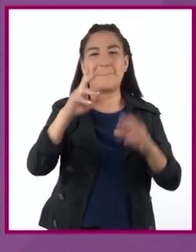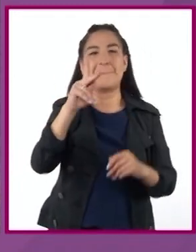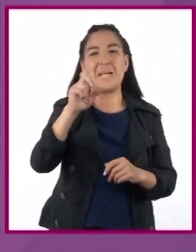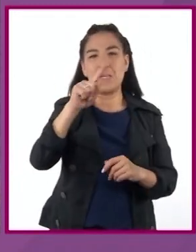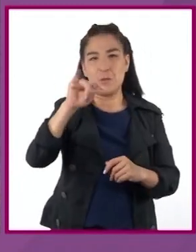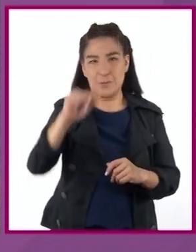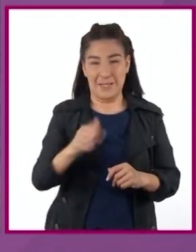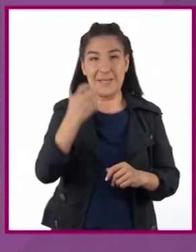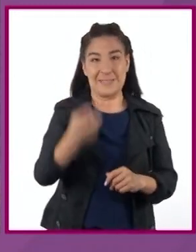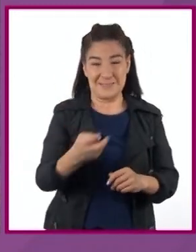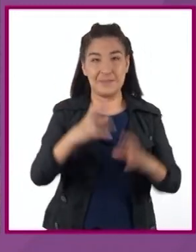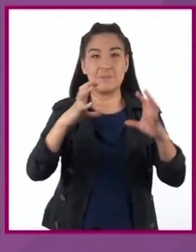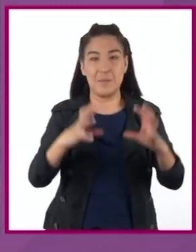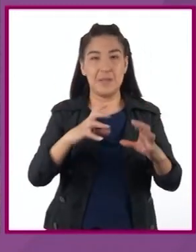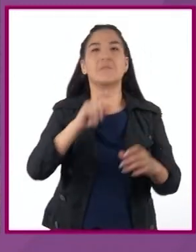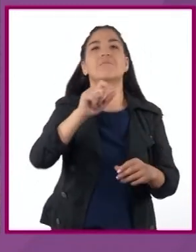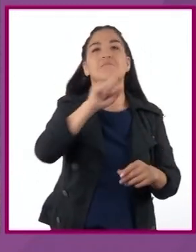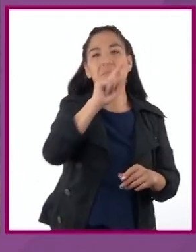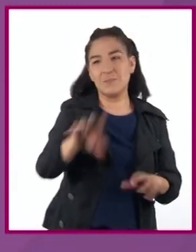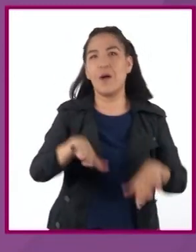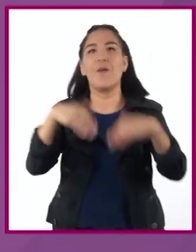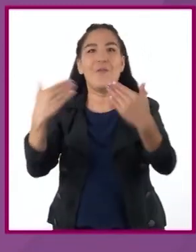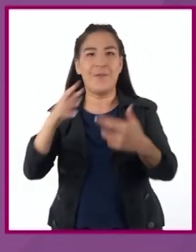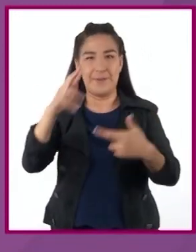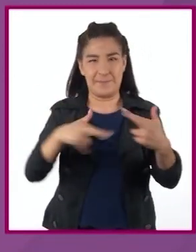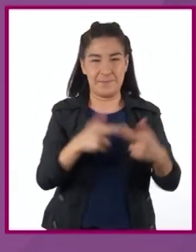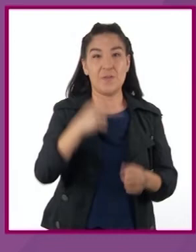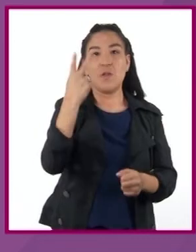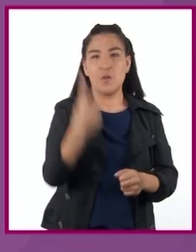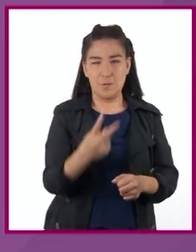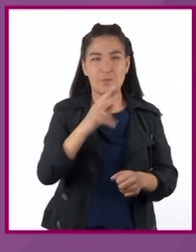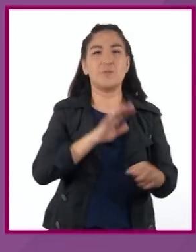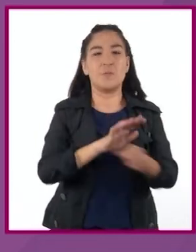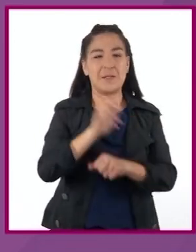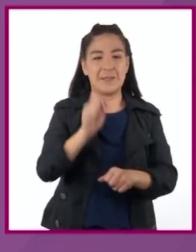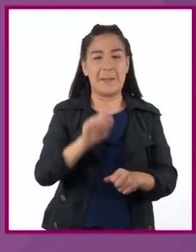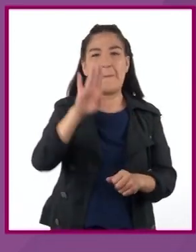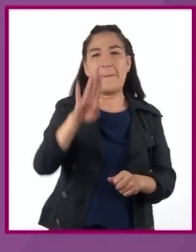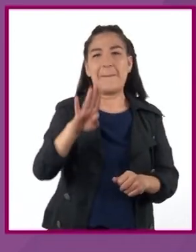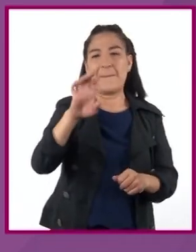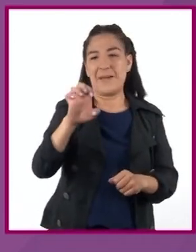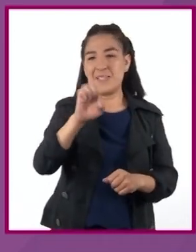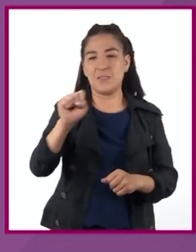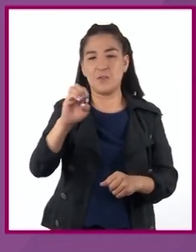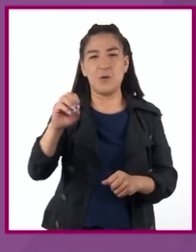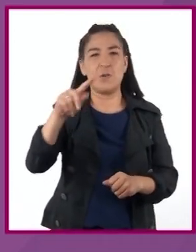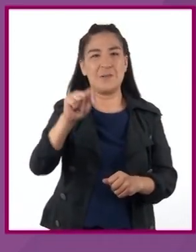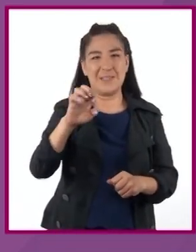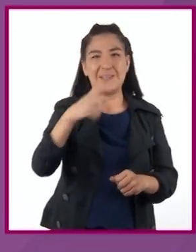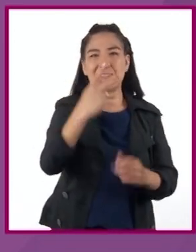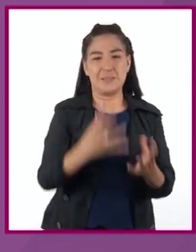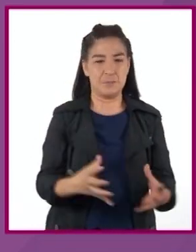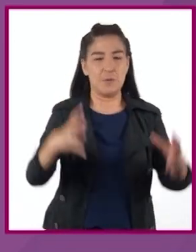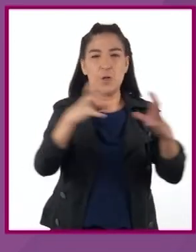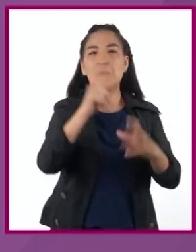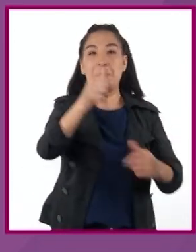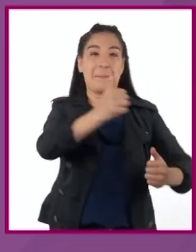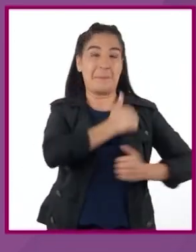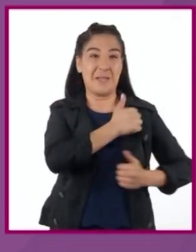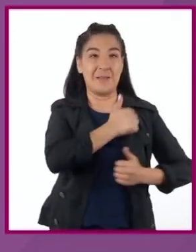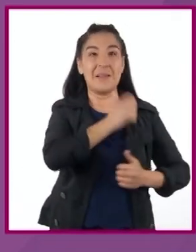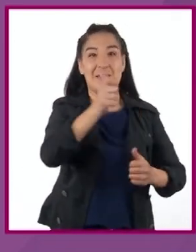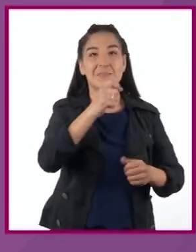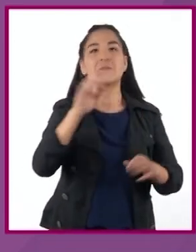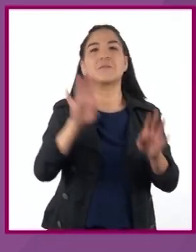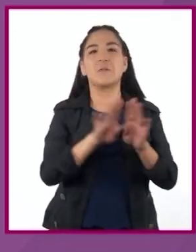la región e incluso fuera de ella. 2. El uso del besote, que era una insignia militar que se colocaba debajo del